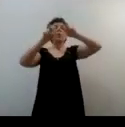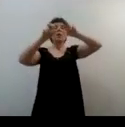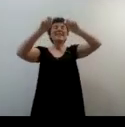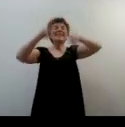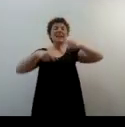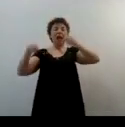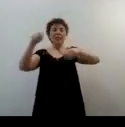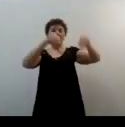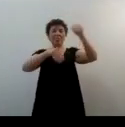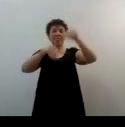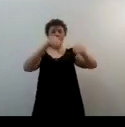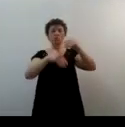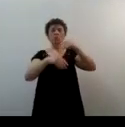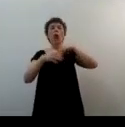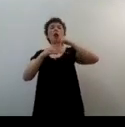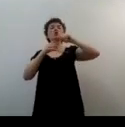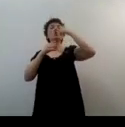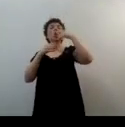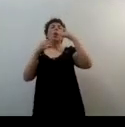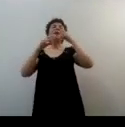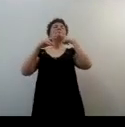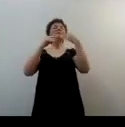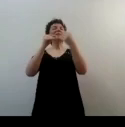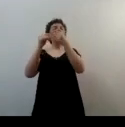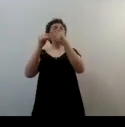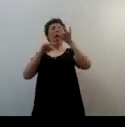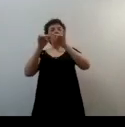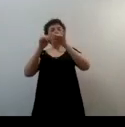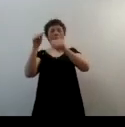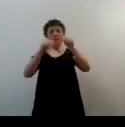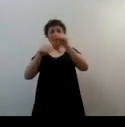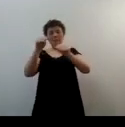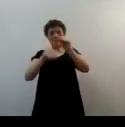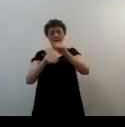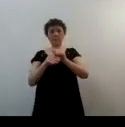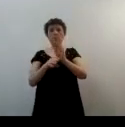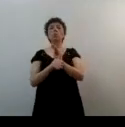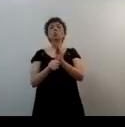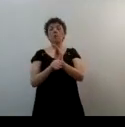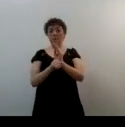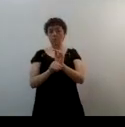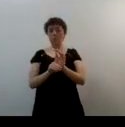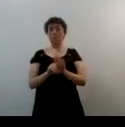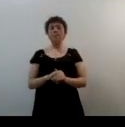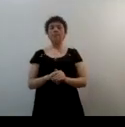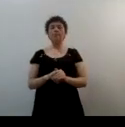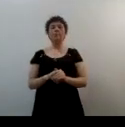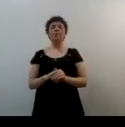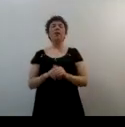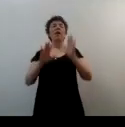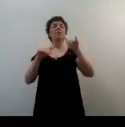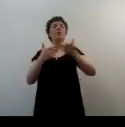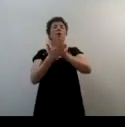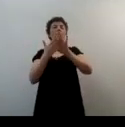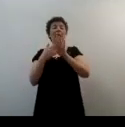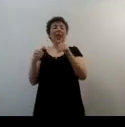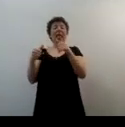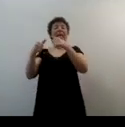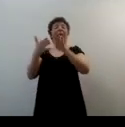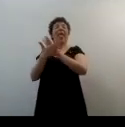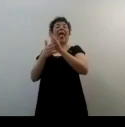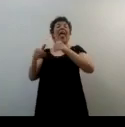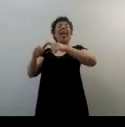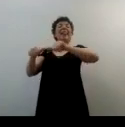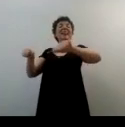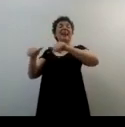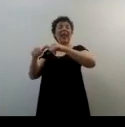de sabores y que tengan más azúcar de lo normal. Bueno, en plan práctico, al final voy a hablar de etiquetado, pero para que